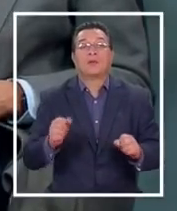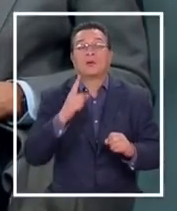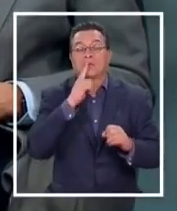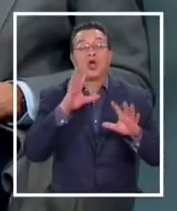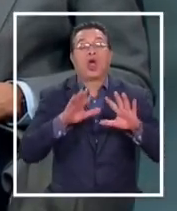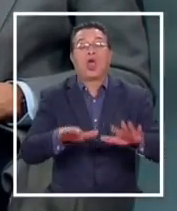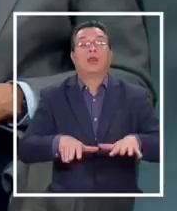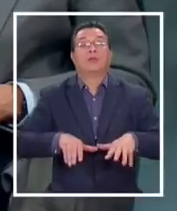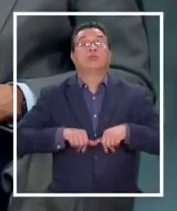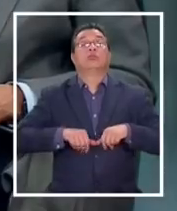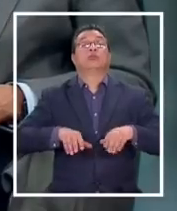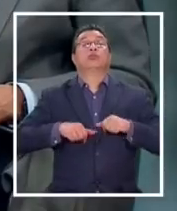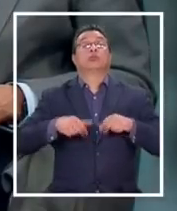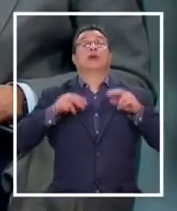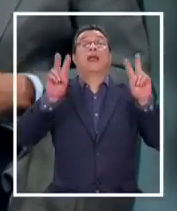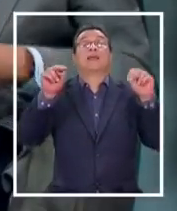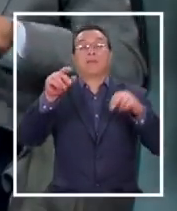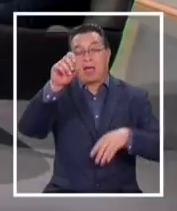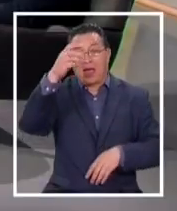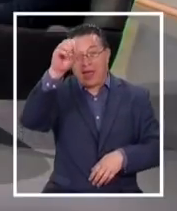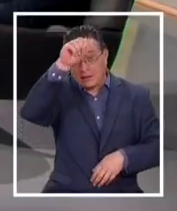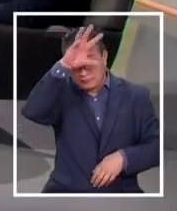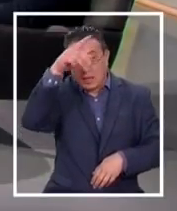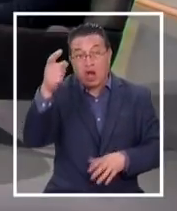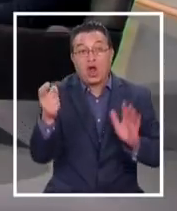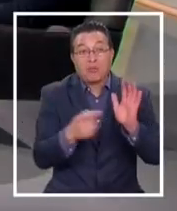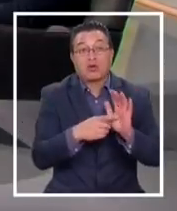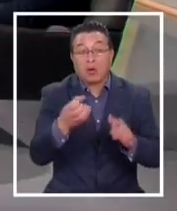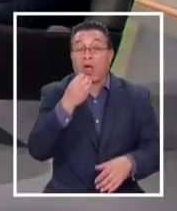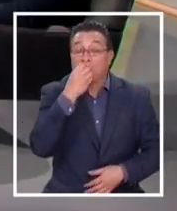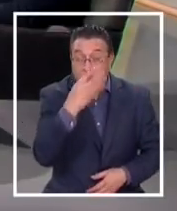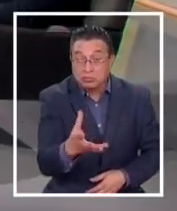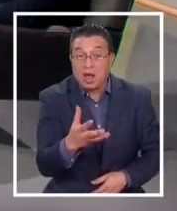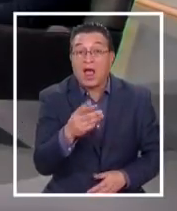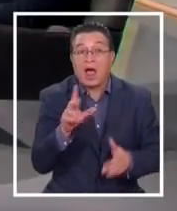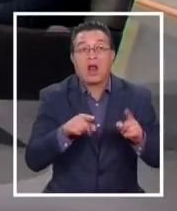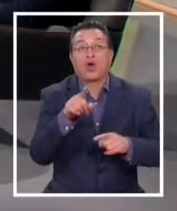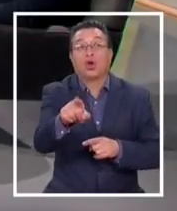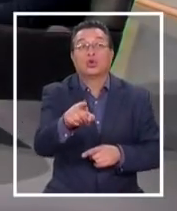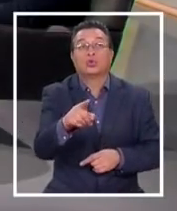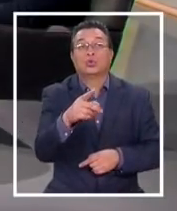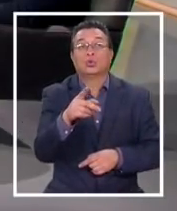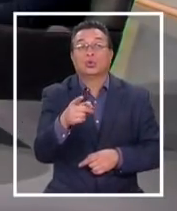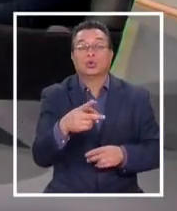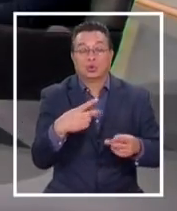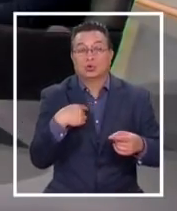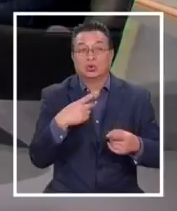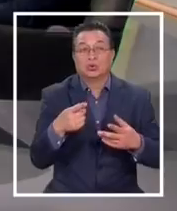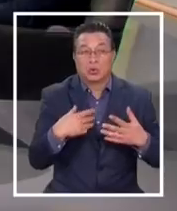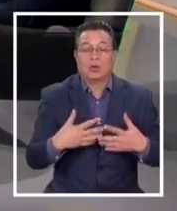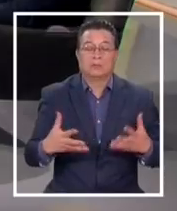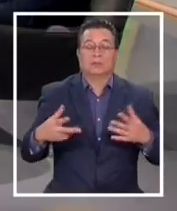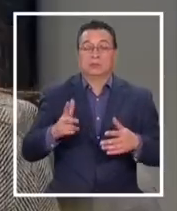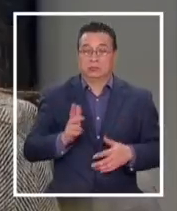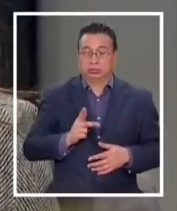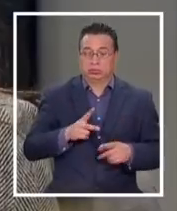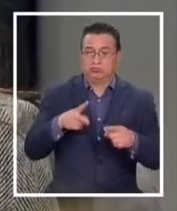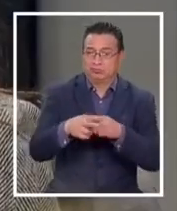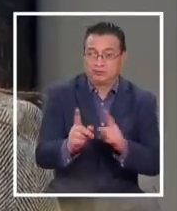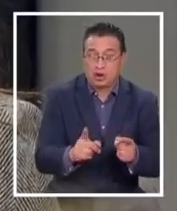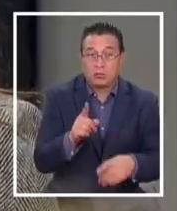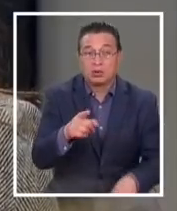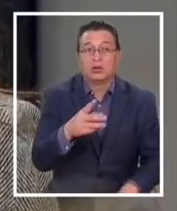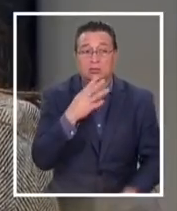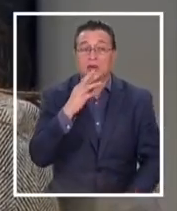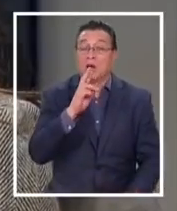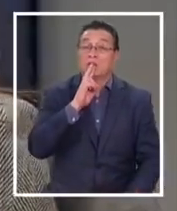comentarista, espectador comentarista del tema del royalty, que diga algo. Y tú hiciste un gesto, pero no lo interrumpiste por educación, pero dije,